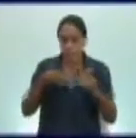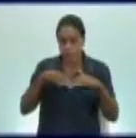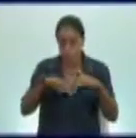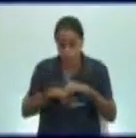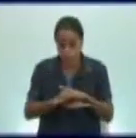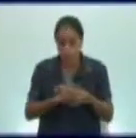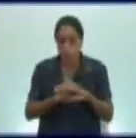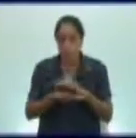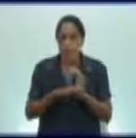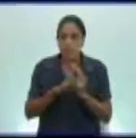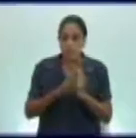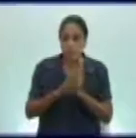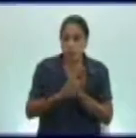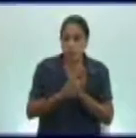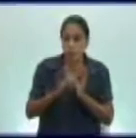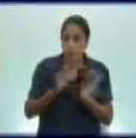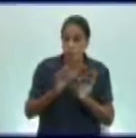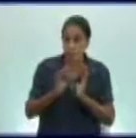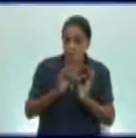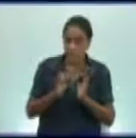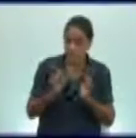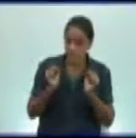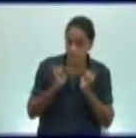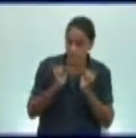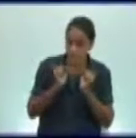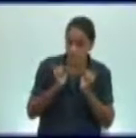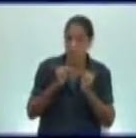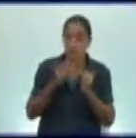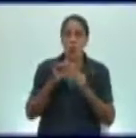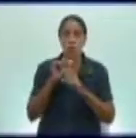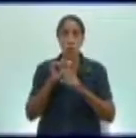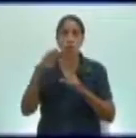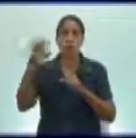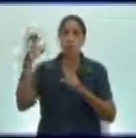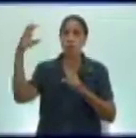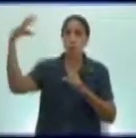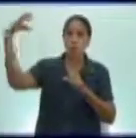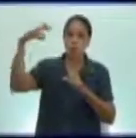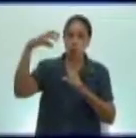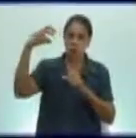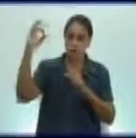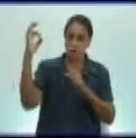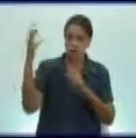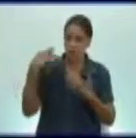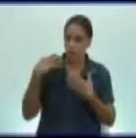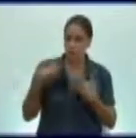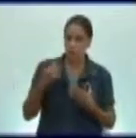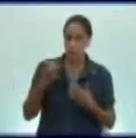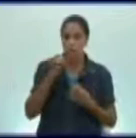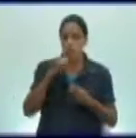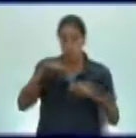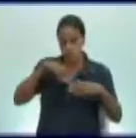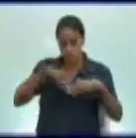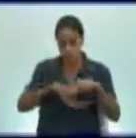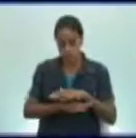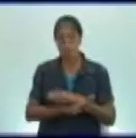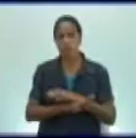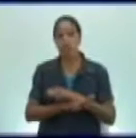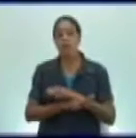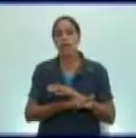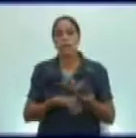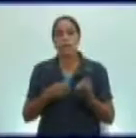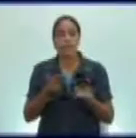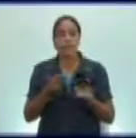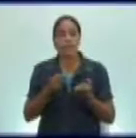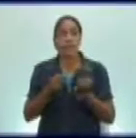del frío. Cuando el clima es muy caluroso, hacen lo mismo para evitar la deshidratación. Las lombrices de tierra rehúyen